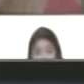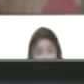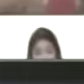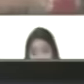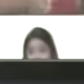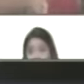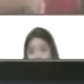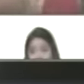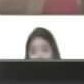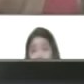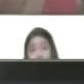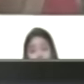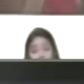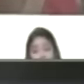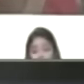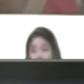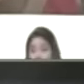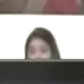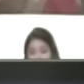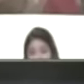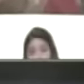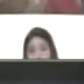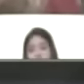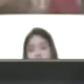solas. Estamos aquí en pleno